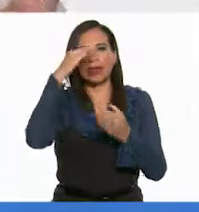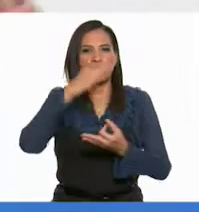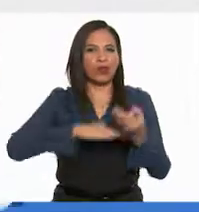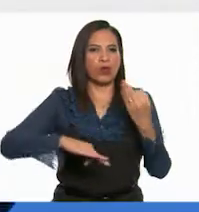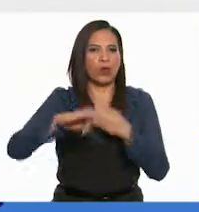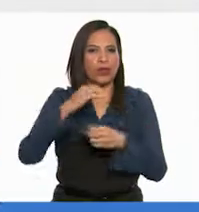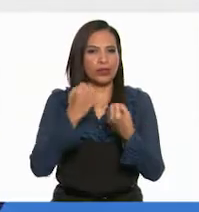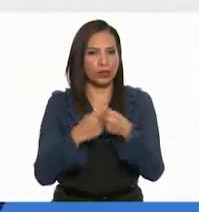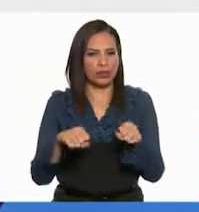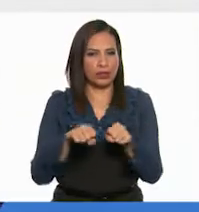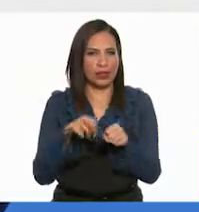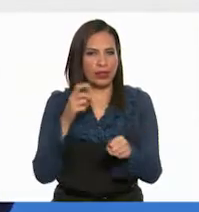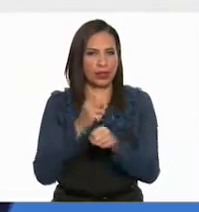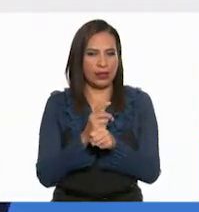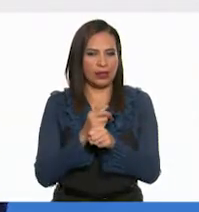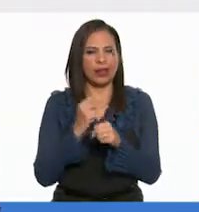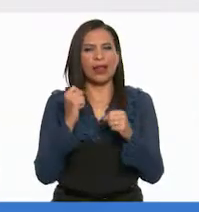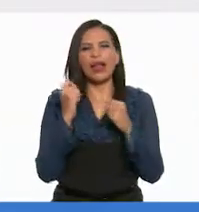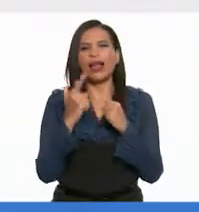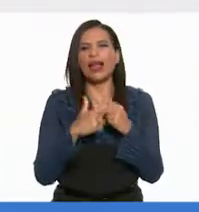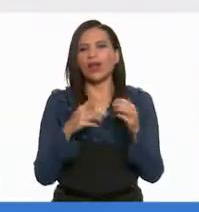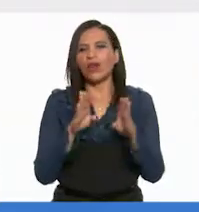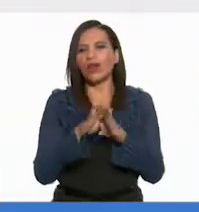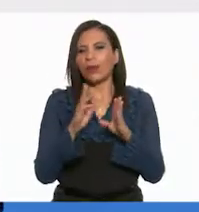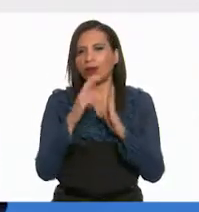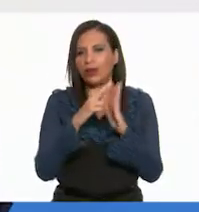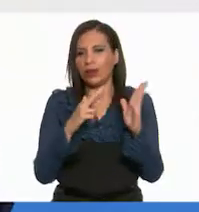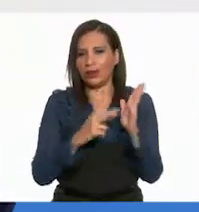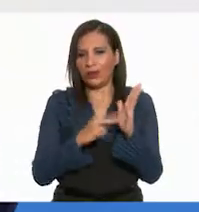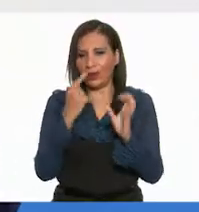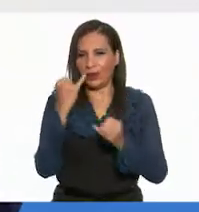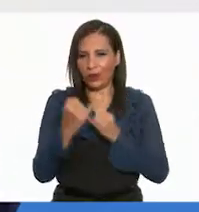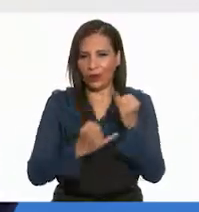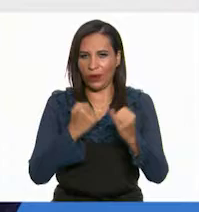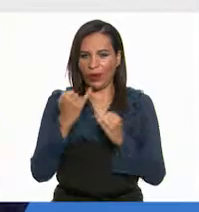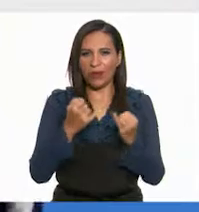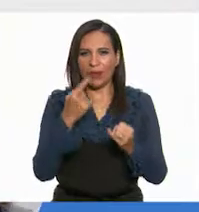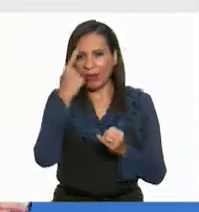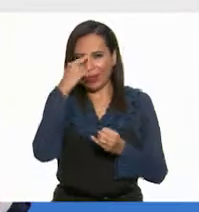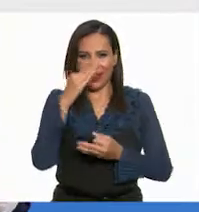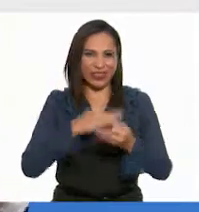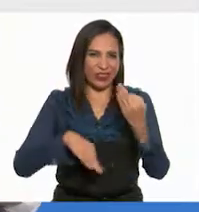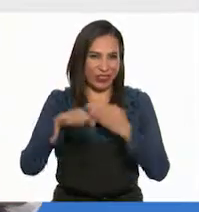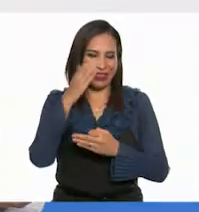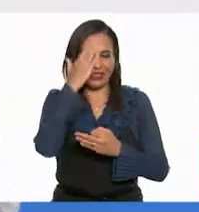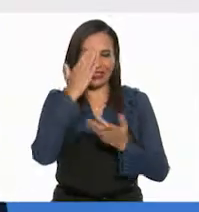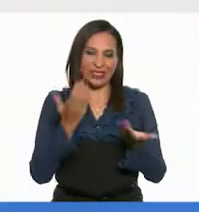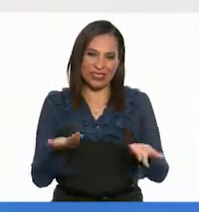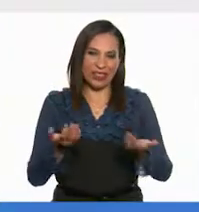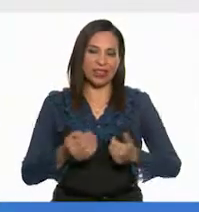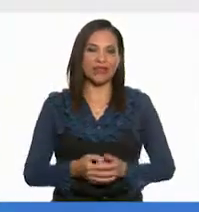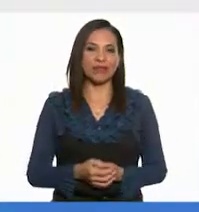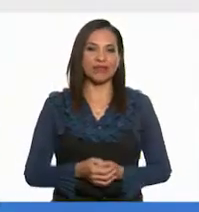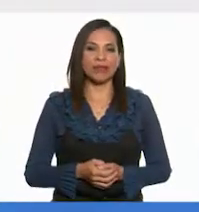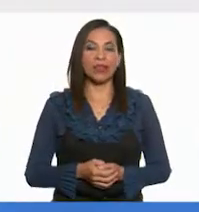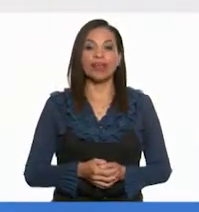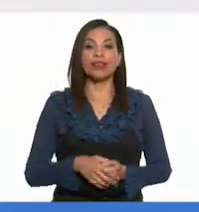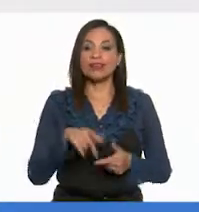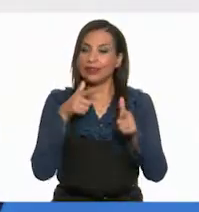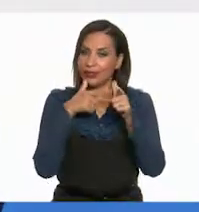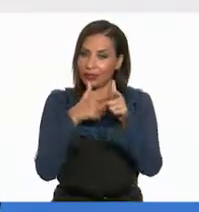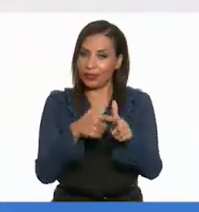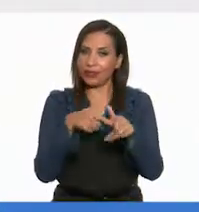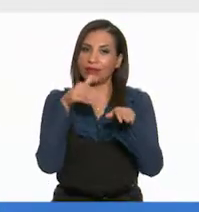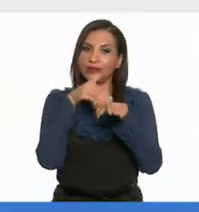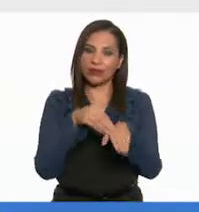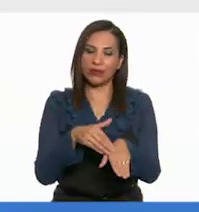la sociedad. Algo así como las reglas de un juego para que todos las conocieran, ¿no? Las siguieran